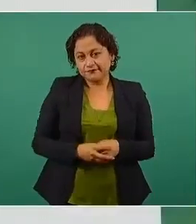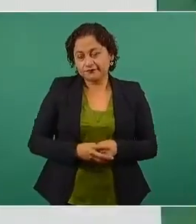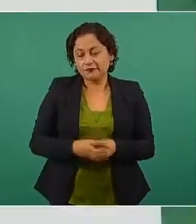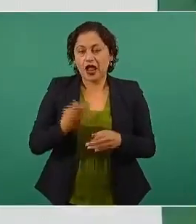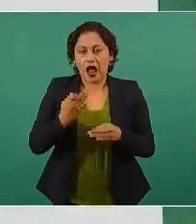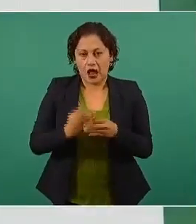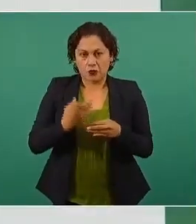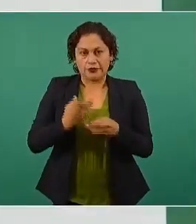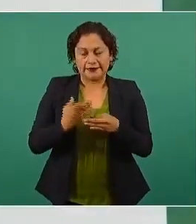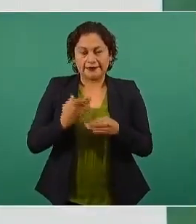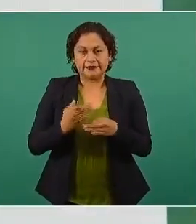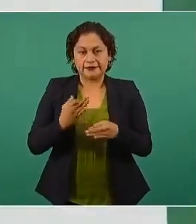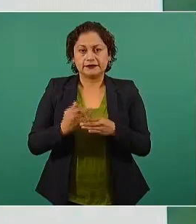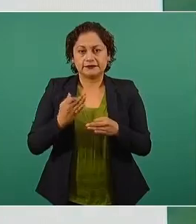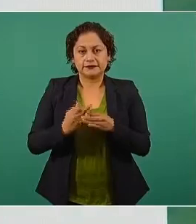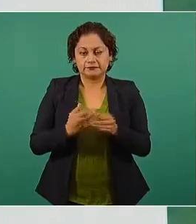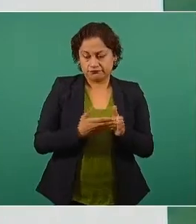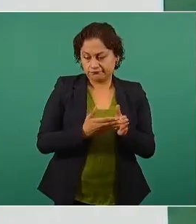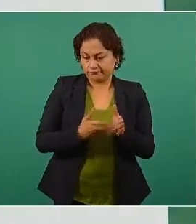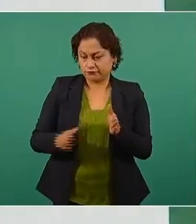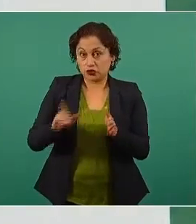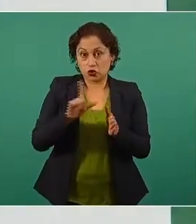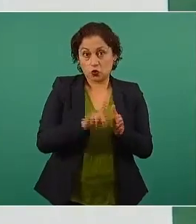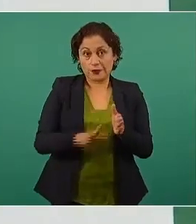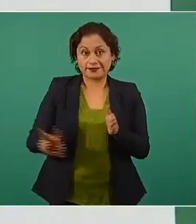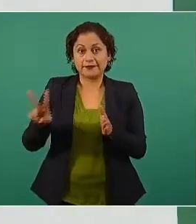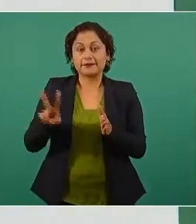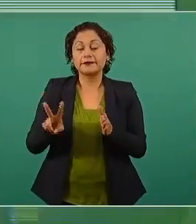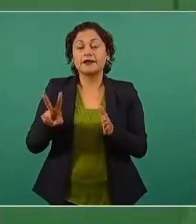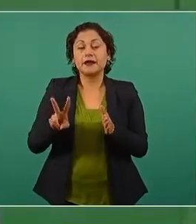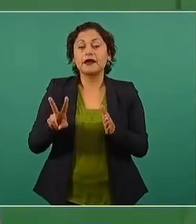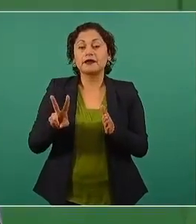vamos a procurar esta semana estar